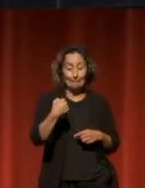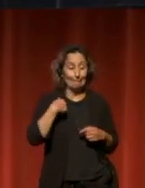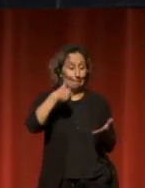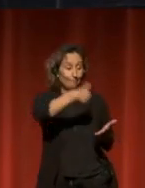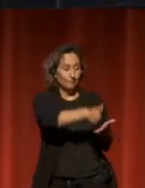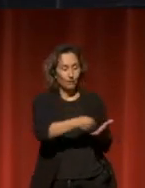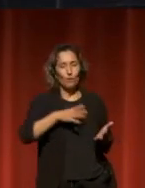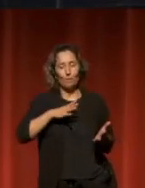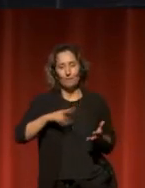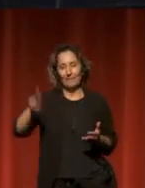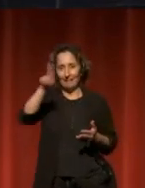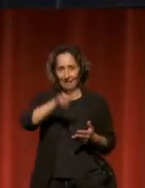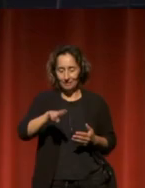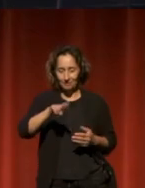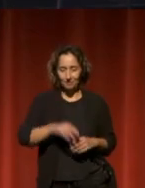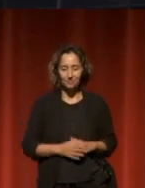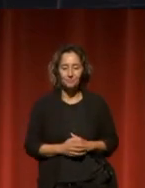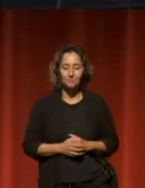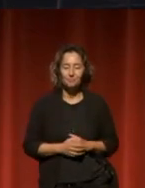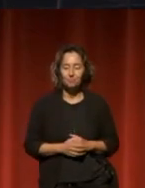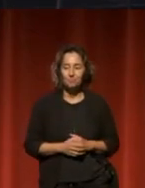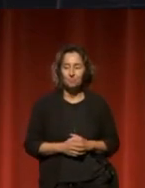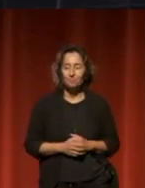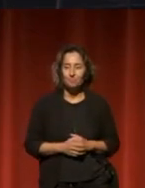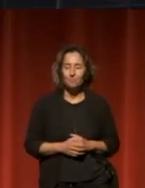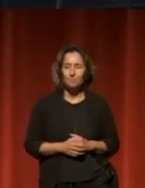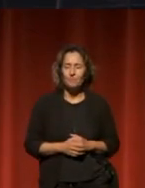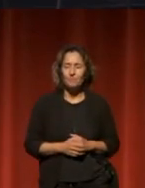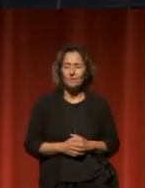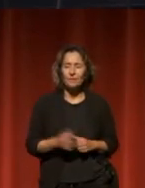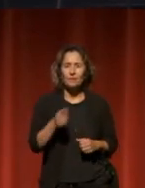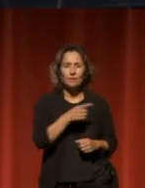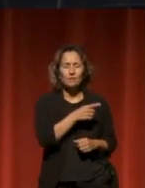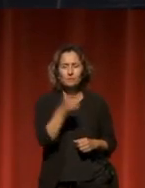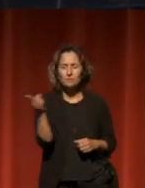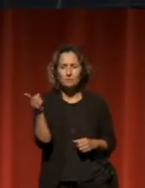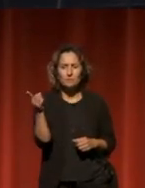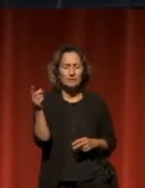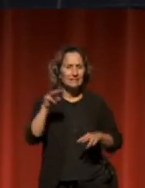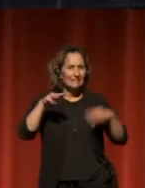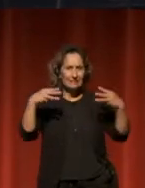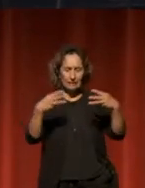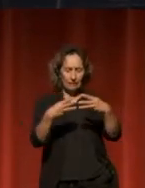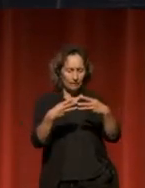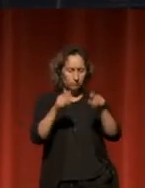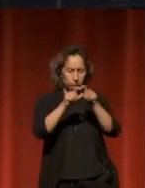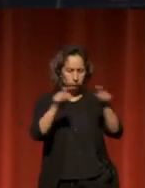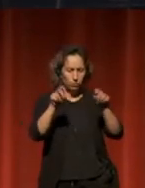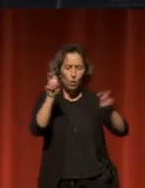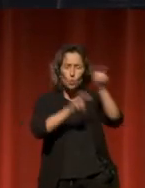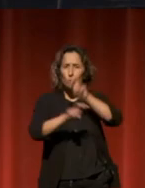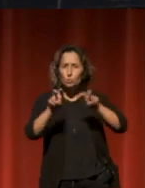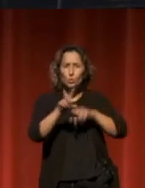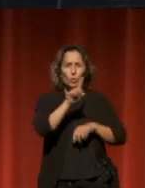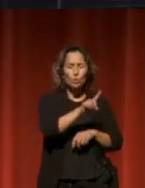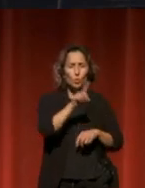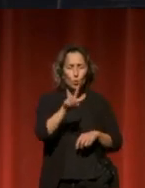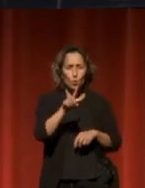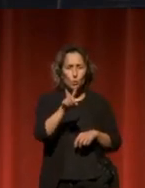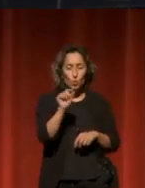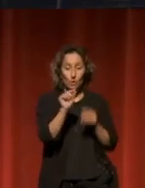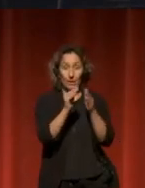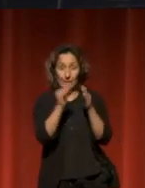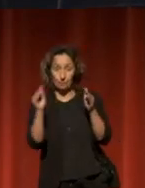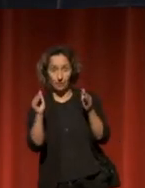a recalcar. A través, si buscamos en cualquier buscador de Internet lo siguiente, 1-1,